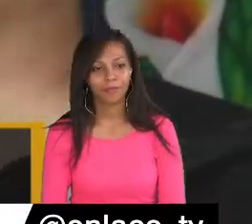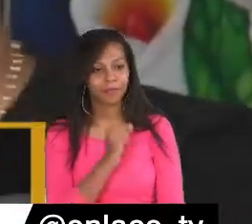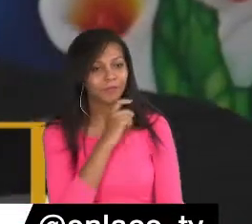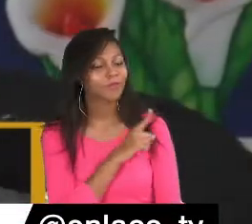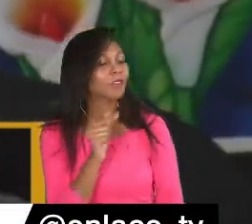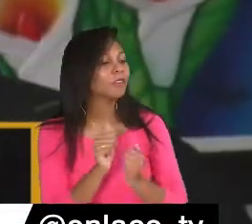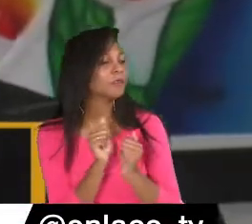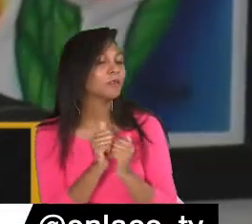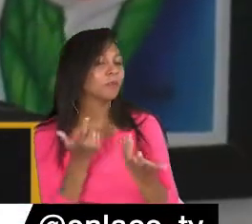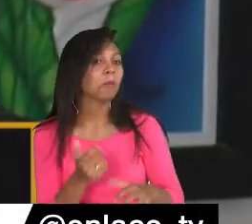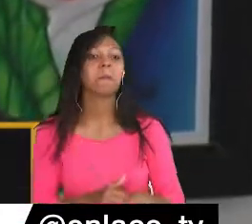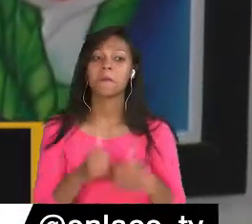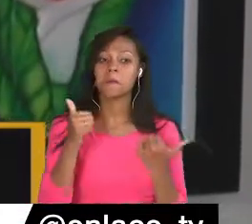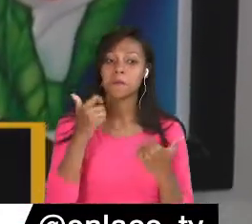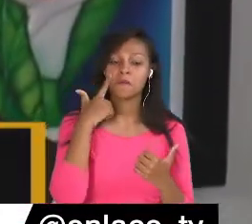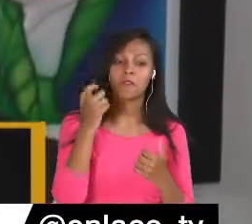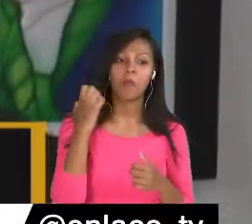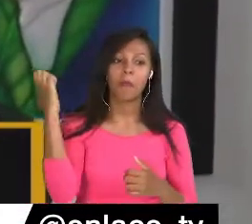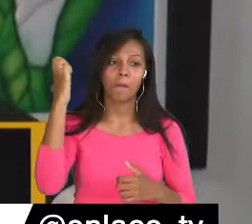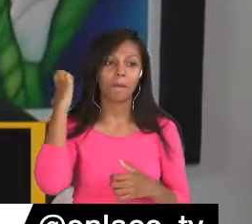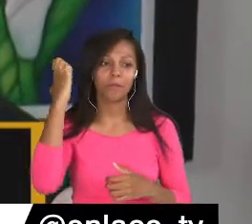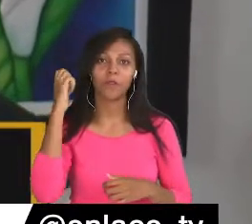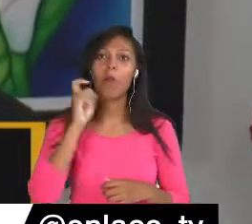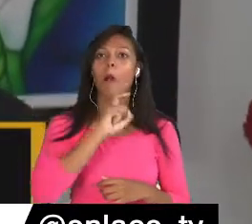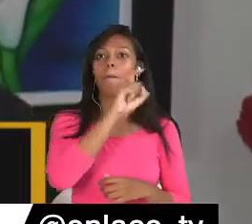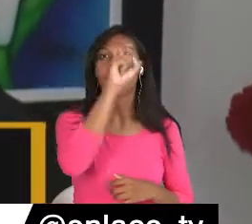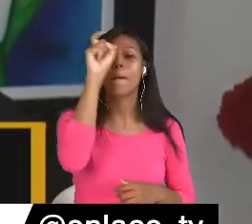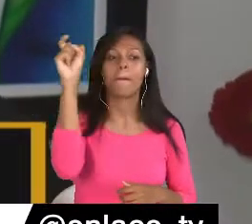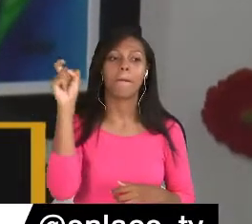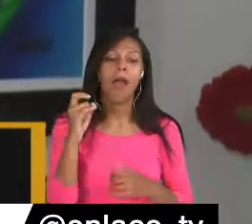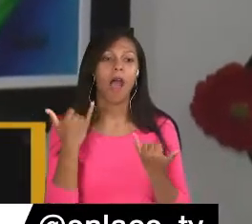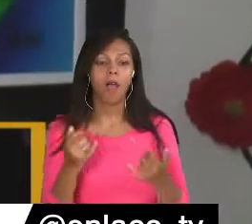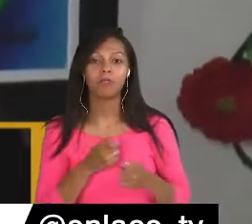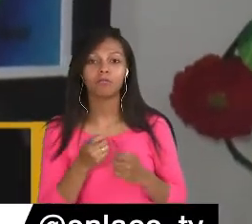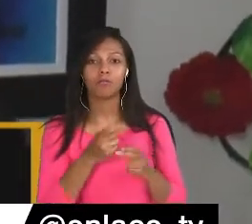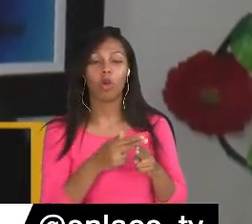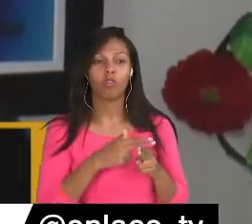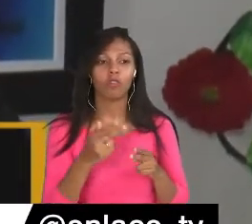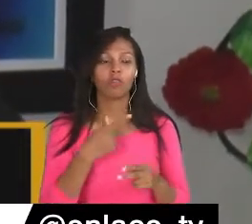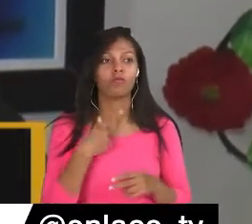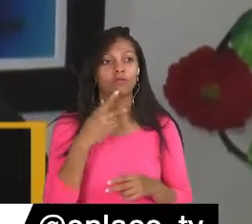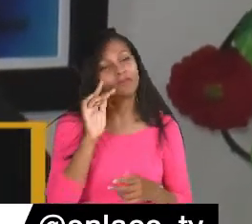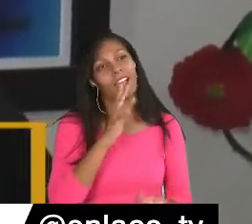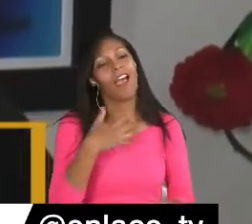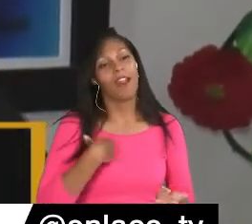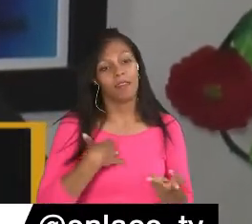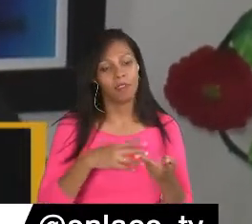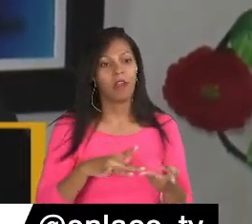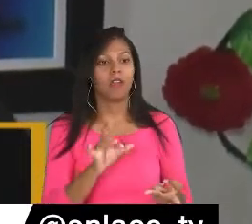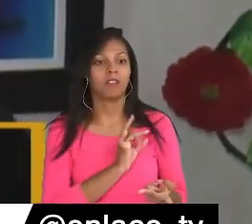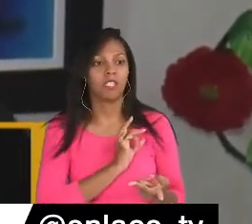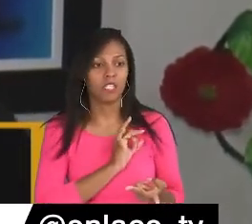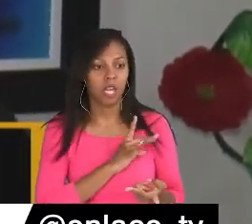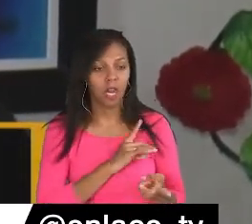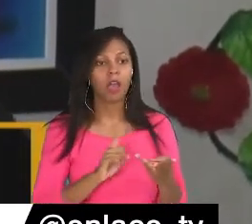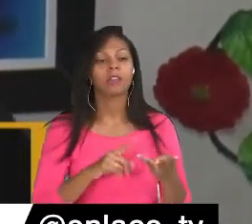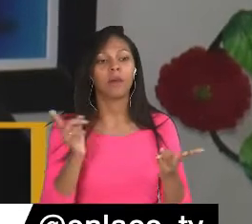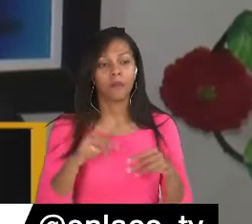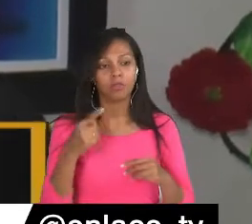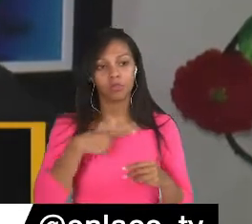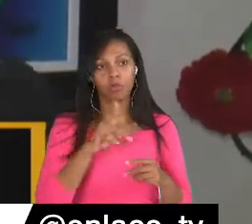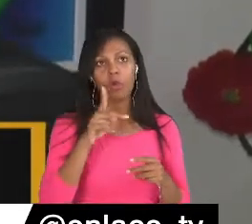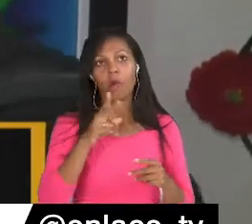bien. Pues tuvimos una gira por Europa. Ahorita vamos para Argentina, Chile. Y volvemos en septiembre otra vez para Holanda, Francia e